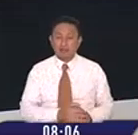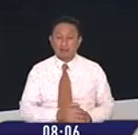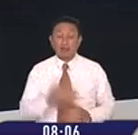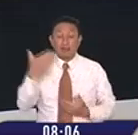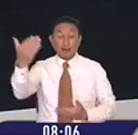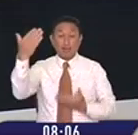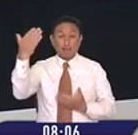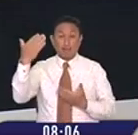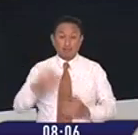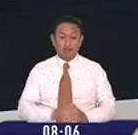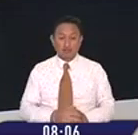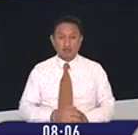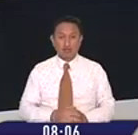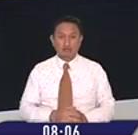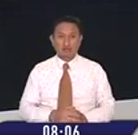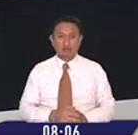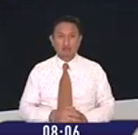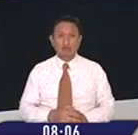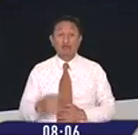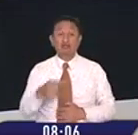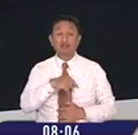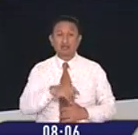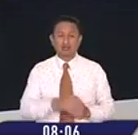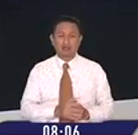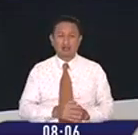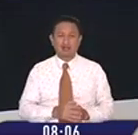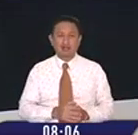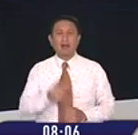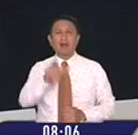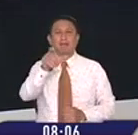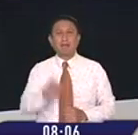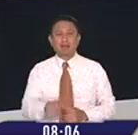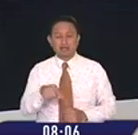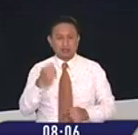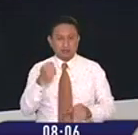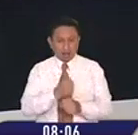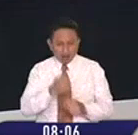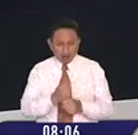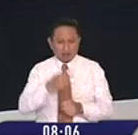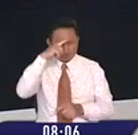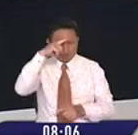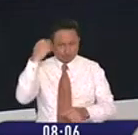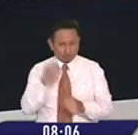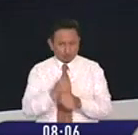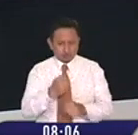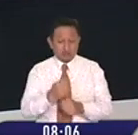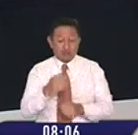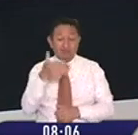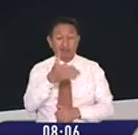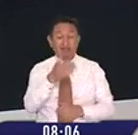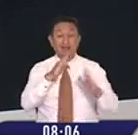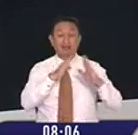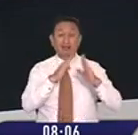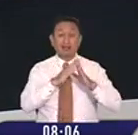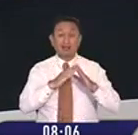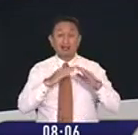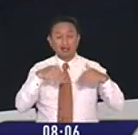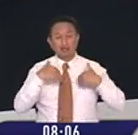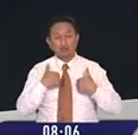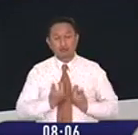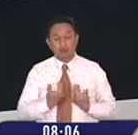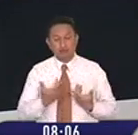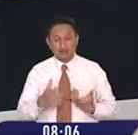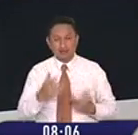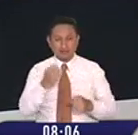políticos realmente le deformaron. Ciudadanos que trabajan, que llegan a sus casas luego del día